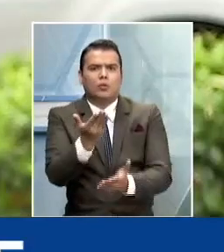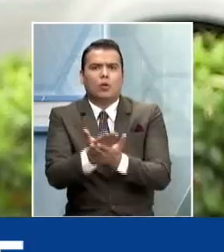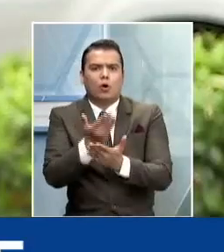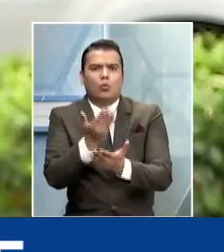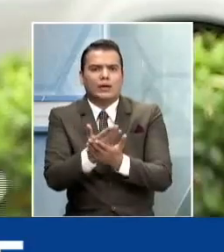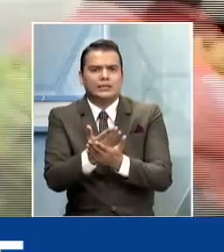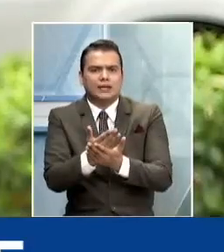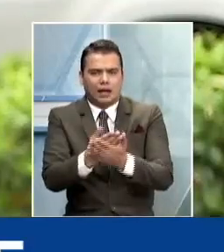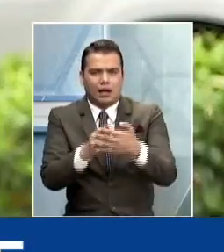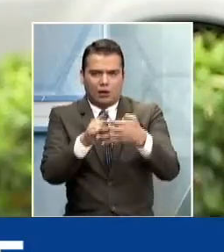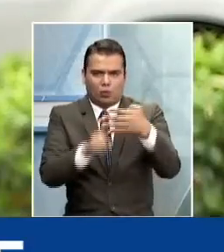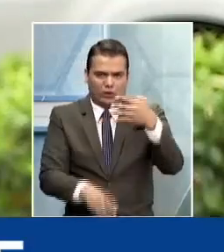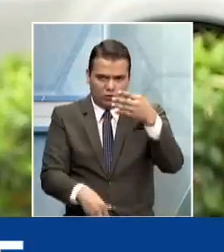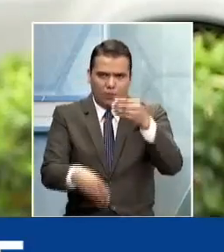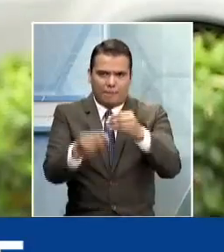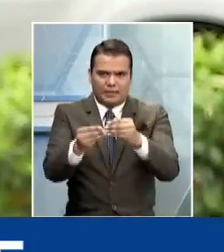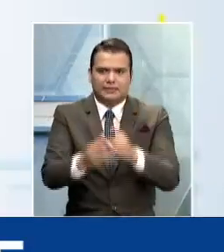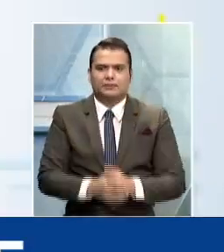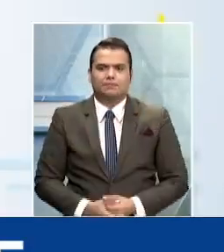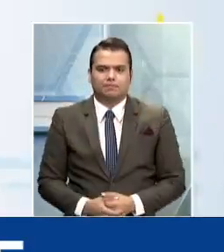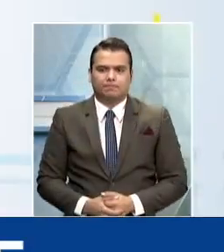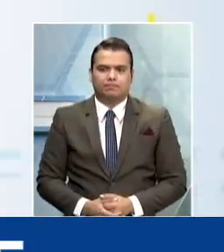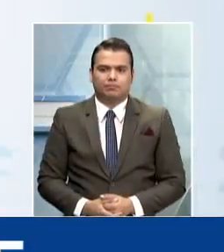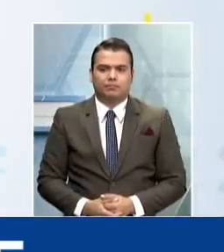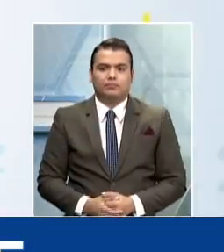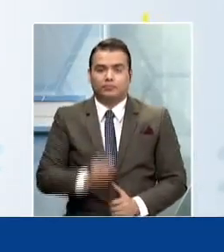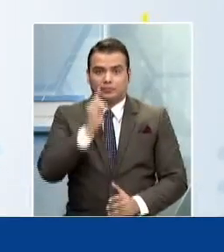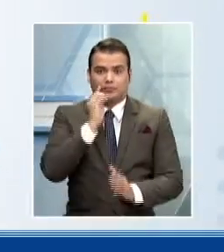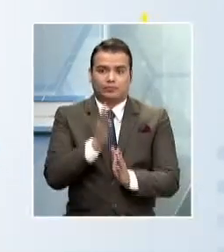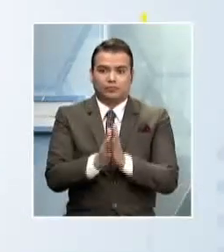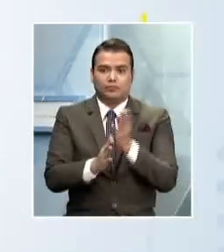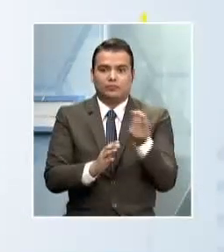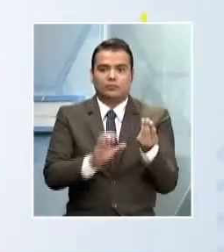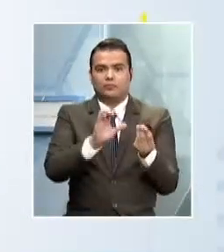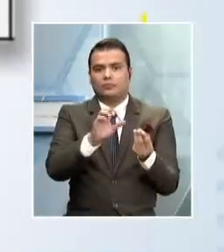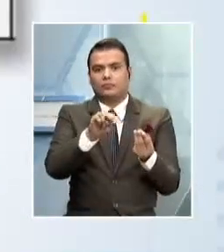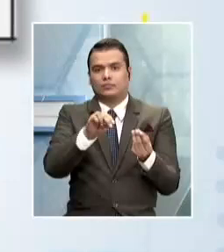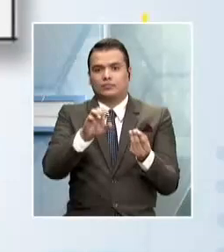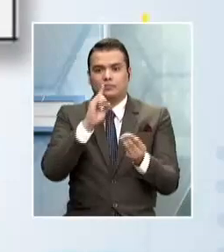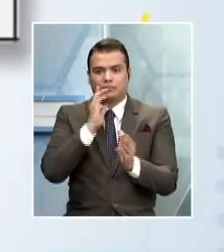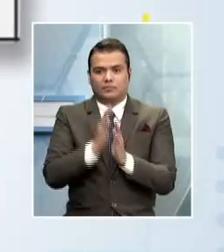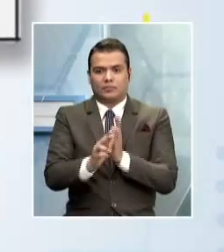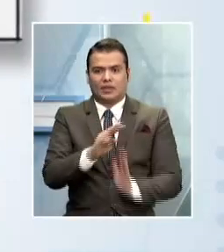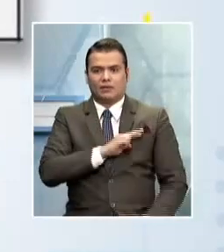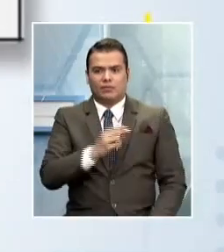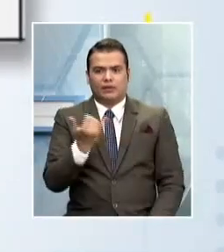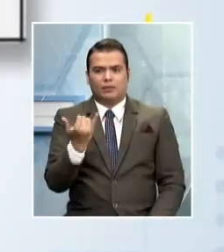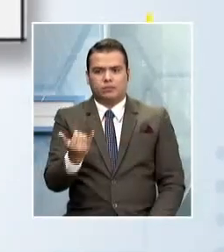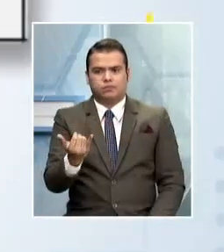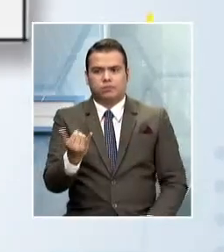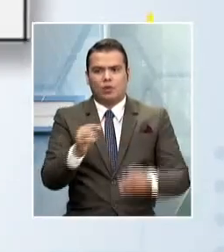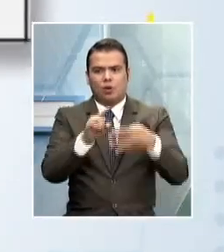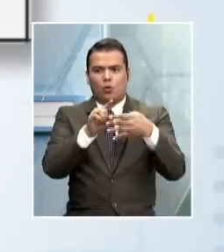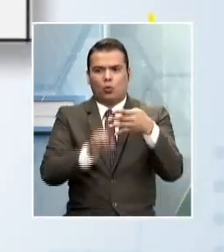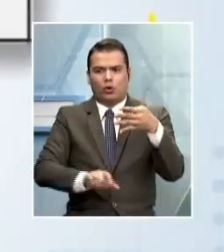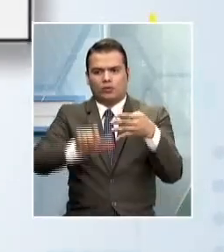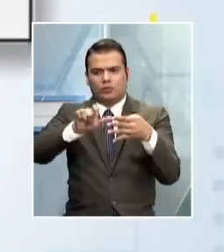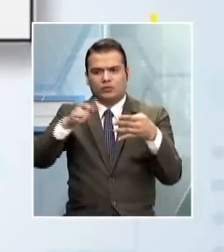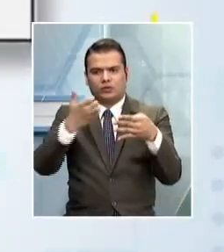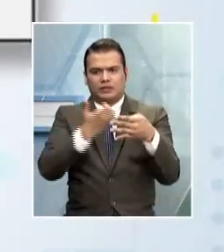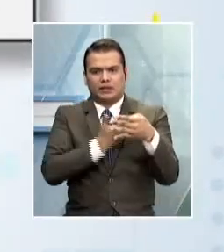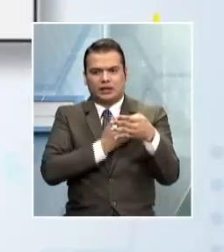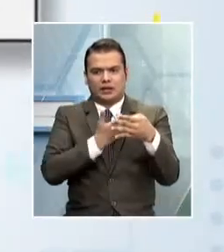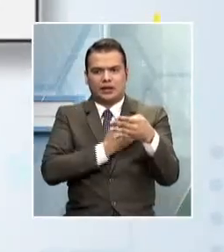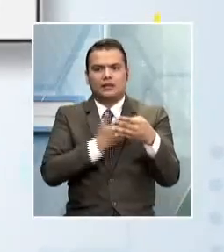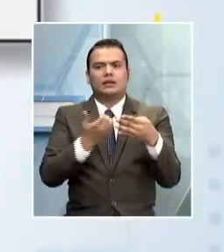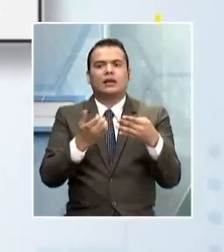4 iniciativas de revocatoria del mandato. Según el Consejo Nacional Electoral, en el Valle del Cauca hay otros 4 mandatarios a los que